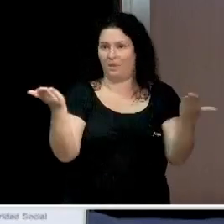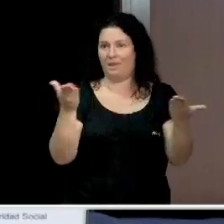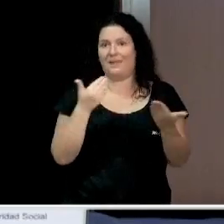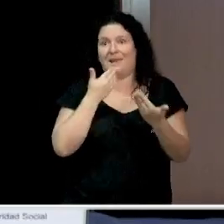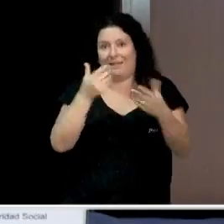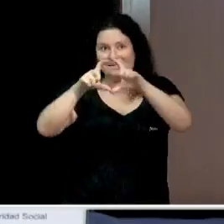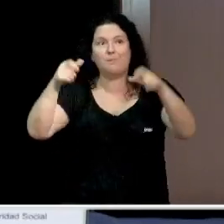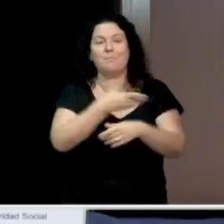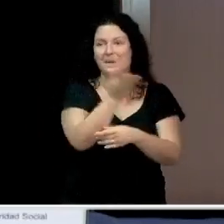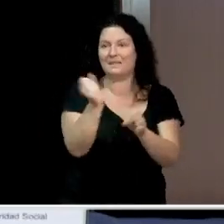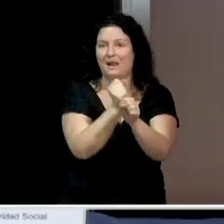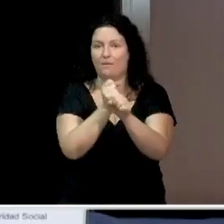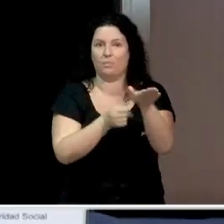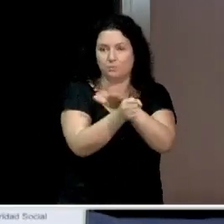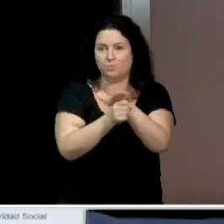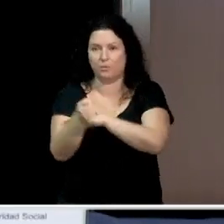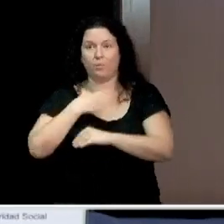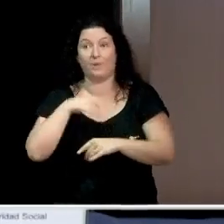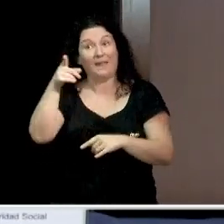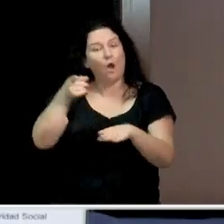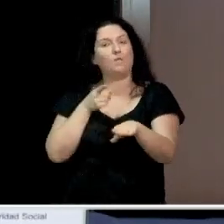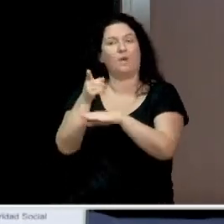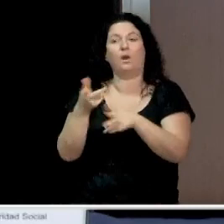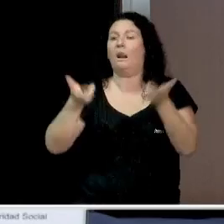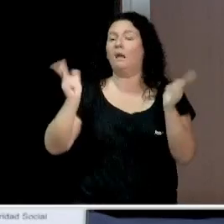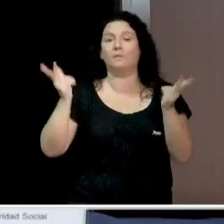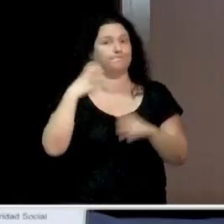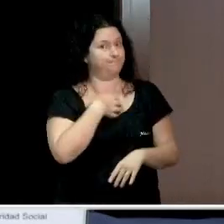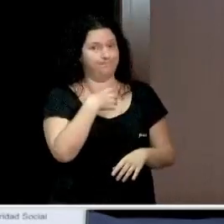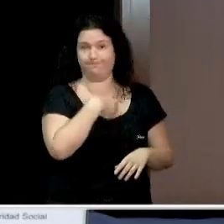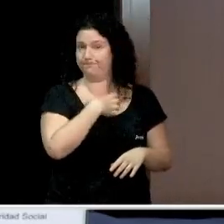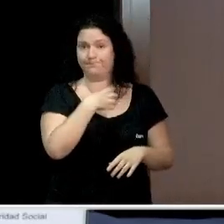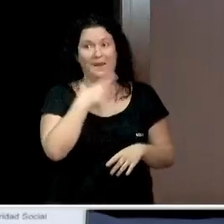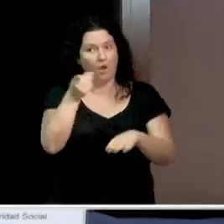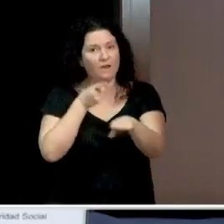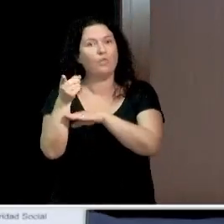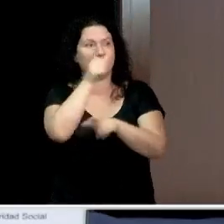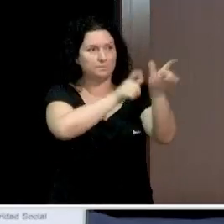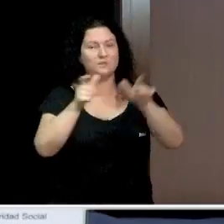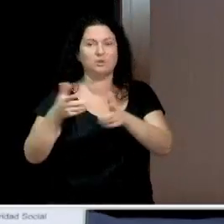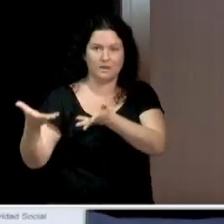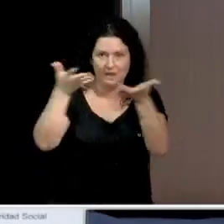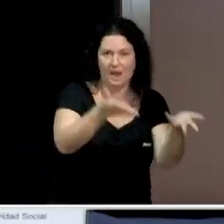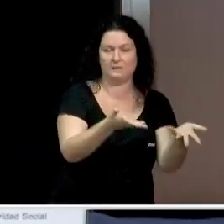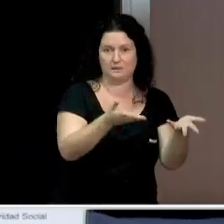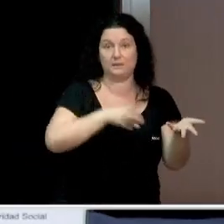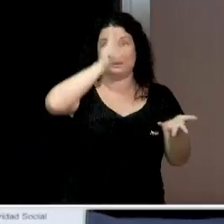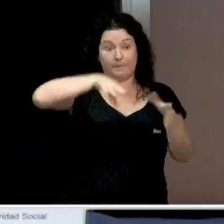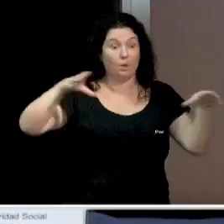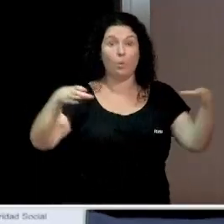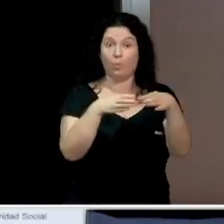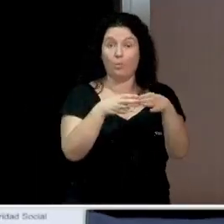parte de las obligaciones laborales de todas las empresas para con sus empleados y empleadas, y mucho más en el caso de